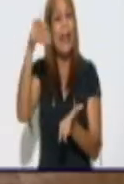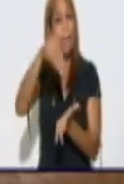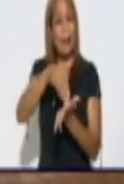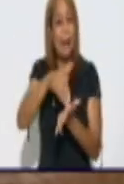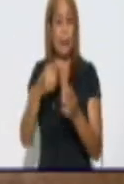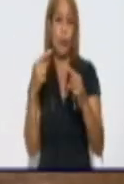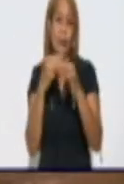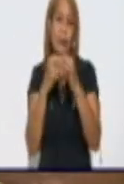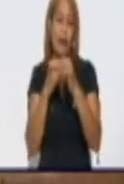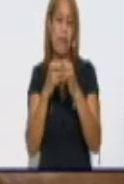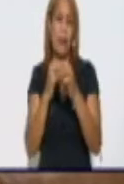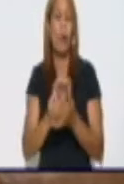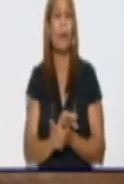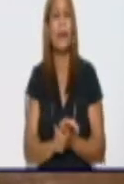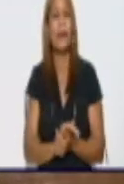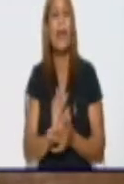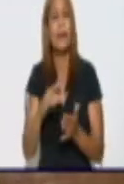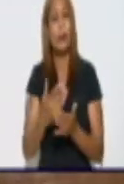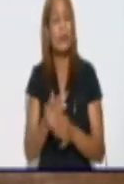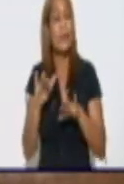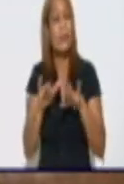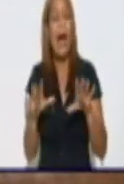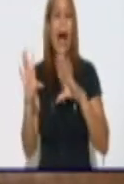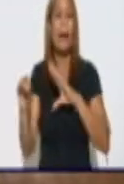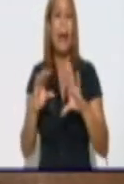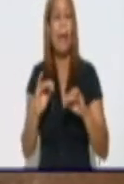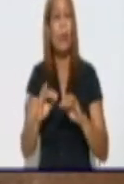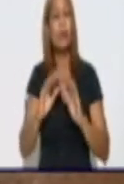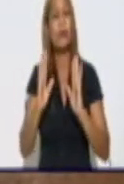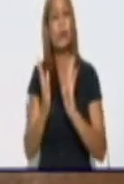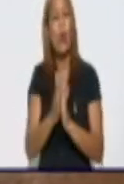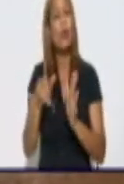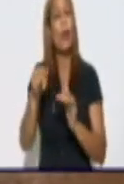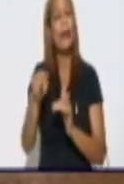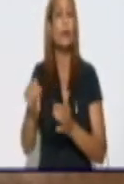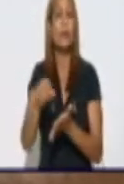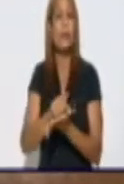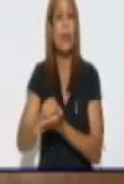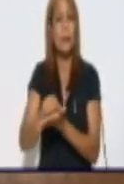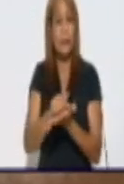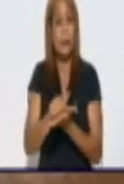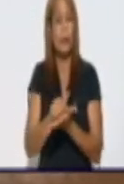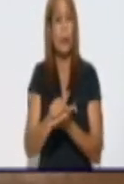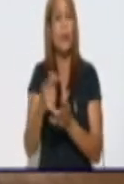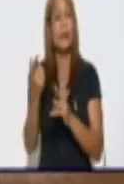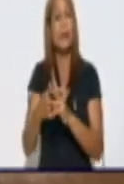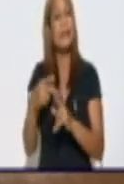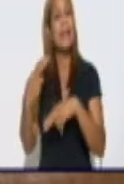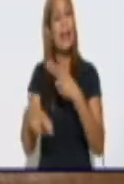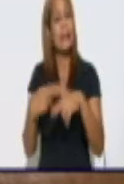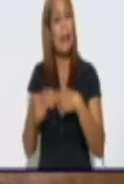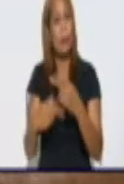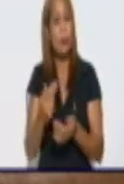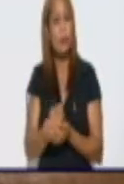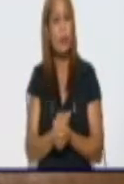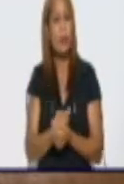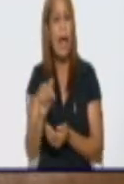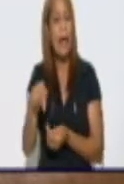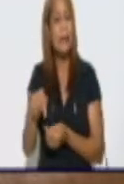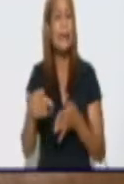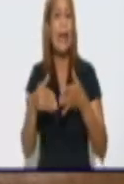nosotros hablamos de estos servicios que es a través de la plataforma En Zona. Estamos desarrollando un software con los compañeros de Desoft aquí en Granma.